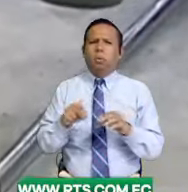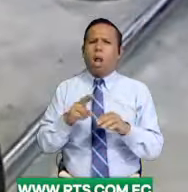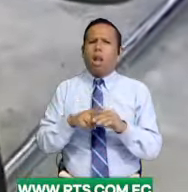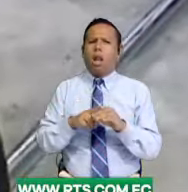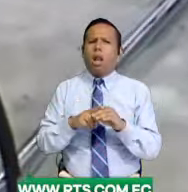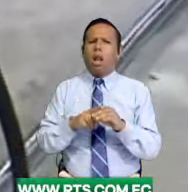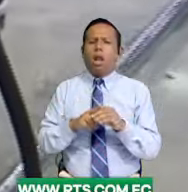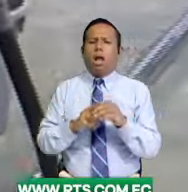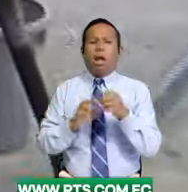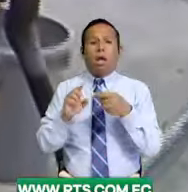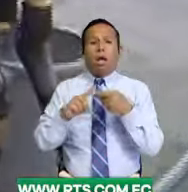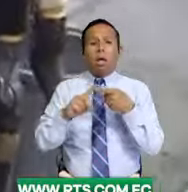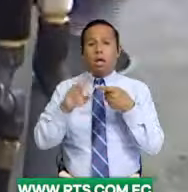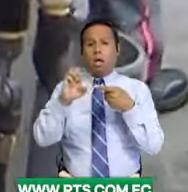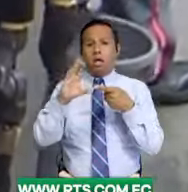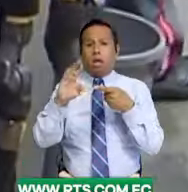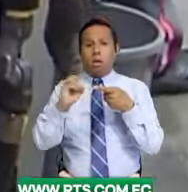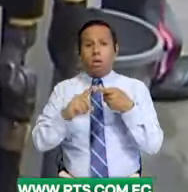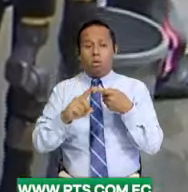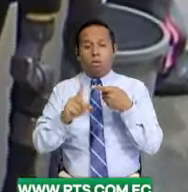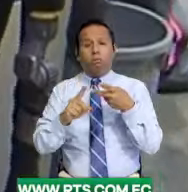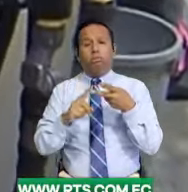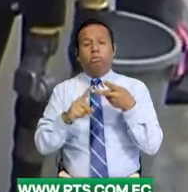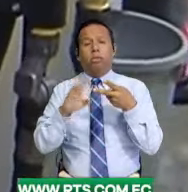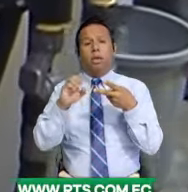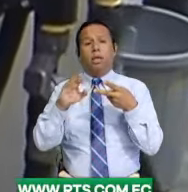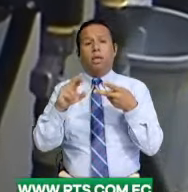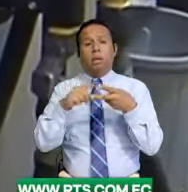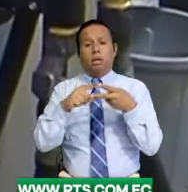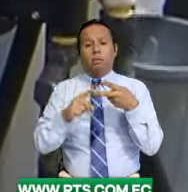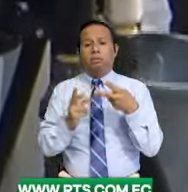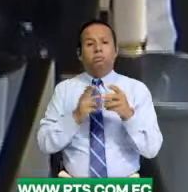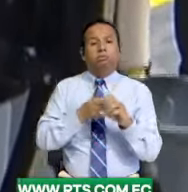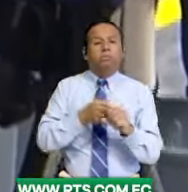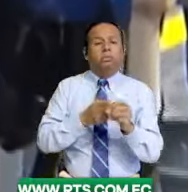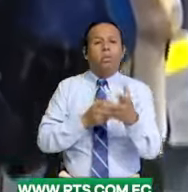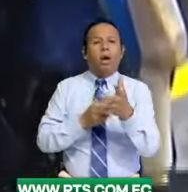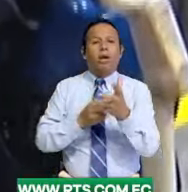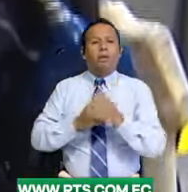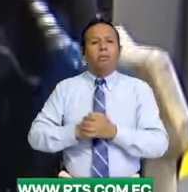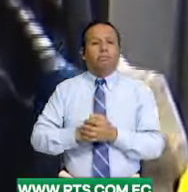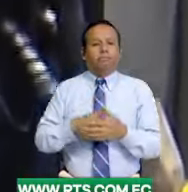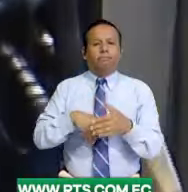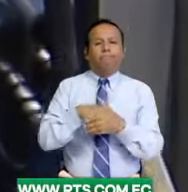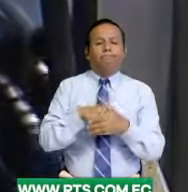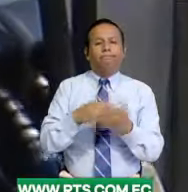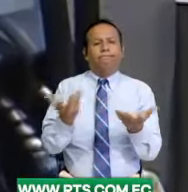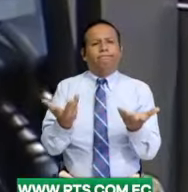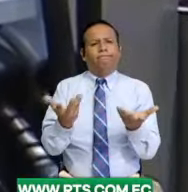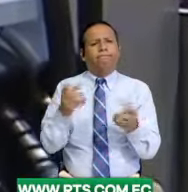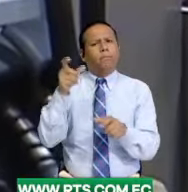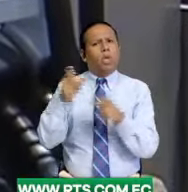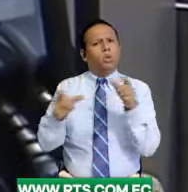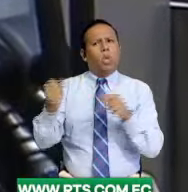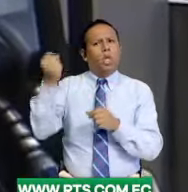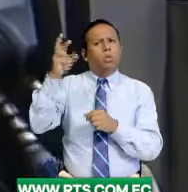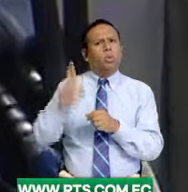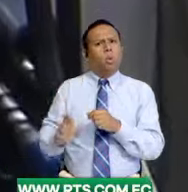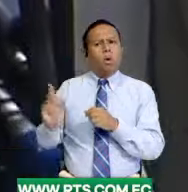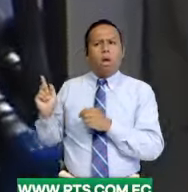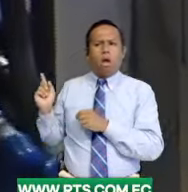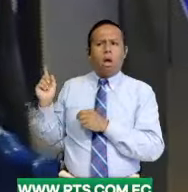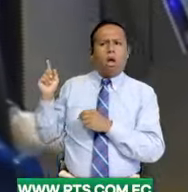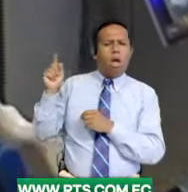como observan, no están despachando y los ciudadanos se retiran en este momento. Y hay personas que vienen desde el sur. El recorrido es largo